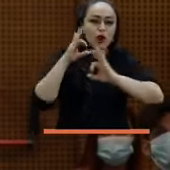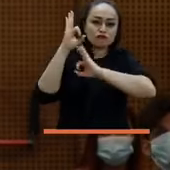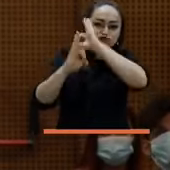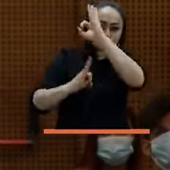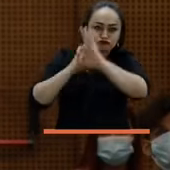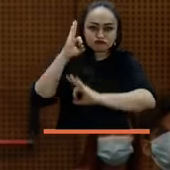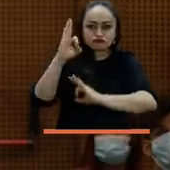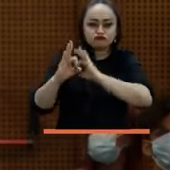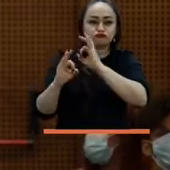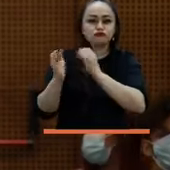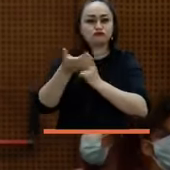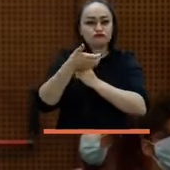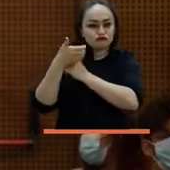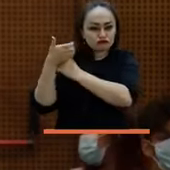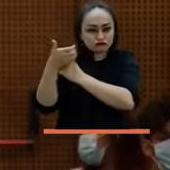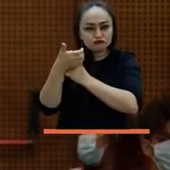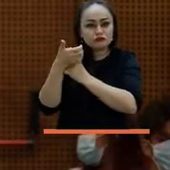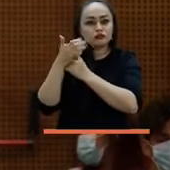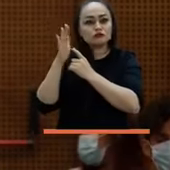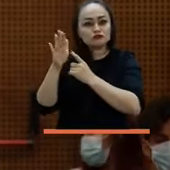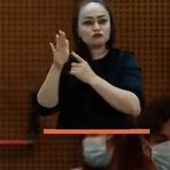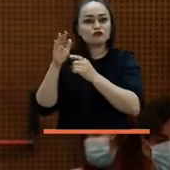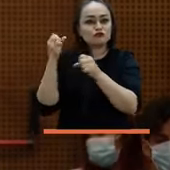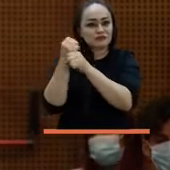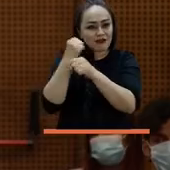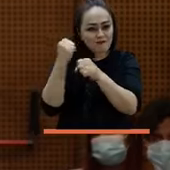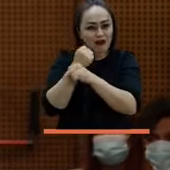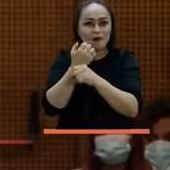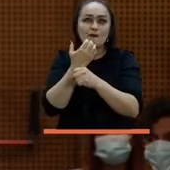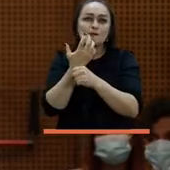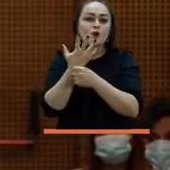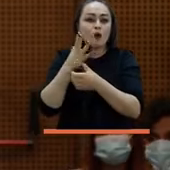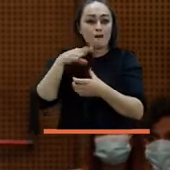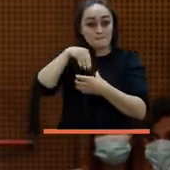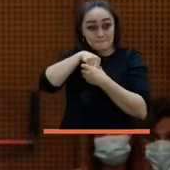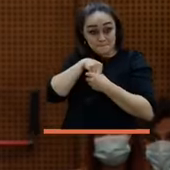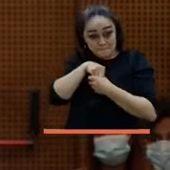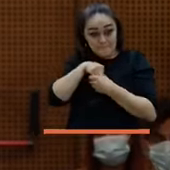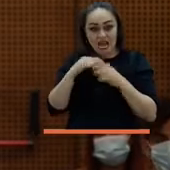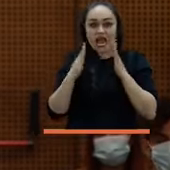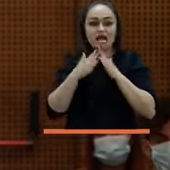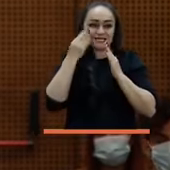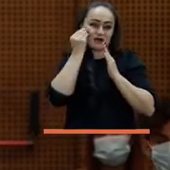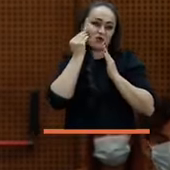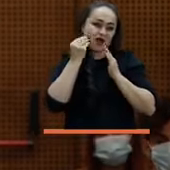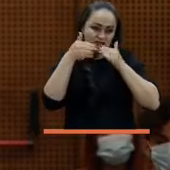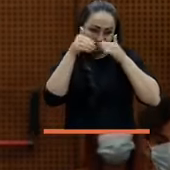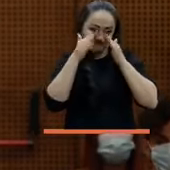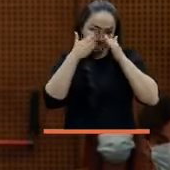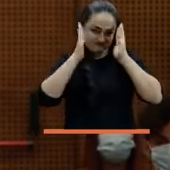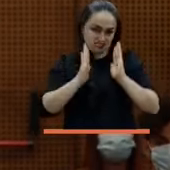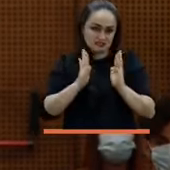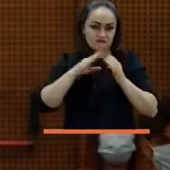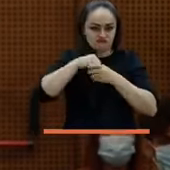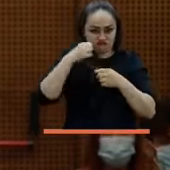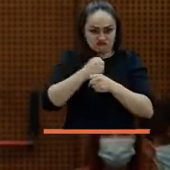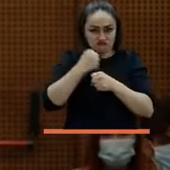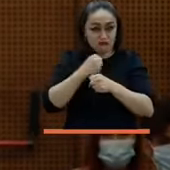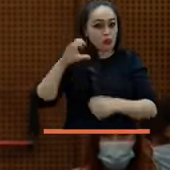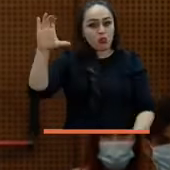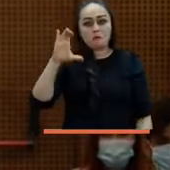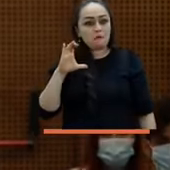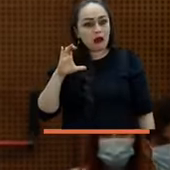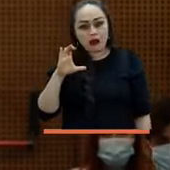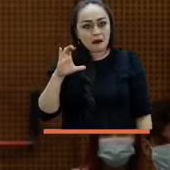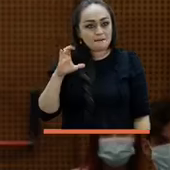justamente en el trabajo en la casa no remunerado ha implicado una doble jornada ustedes en